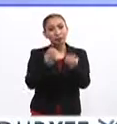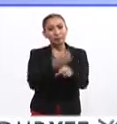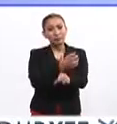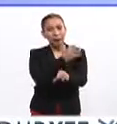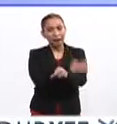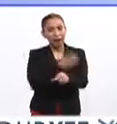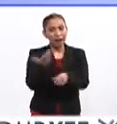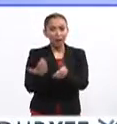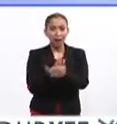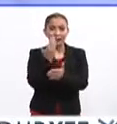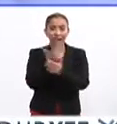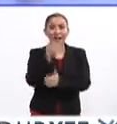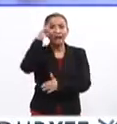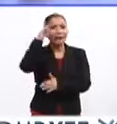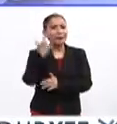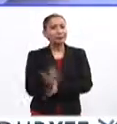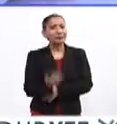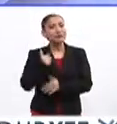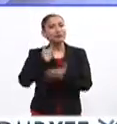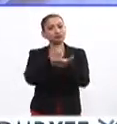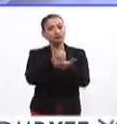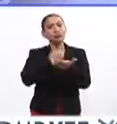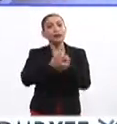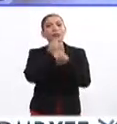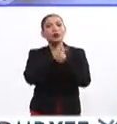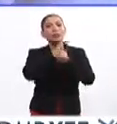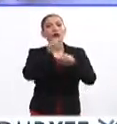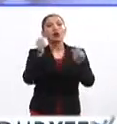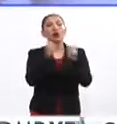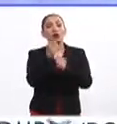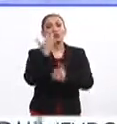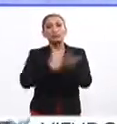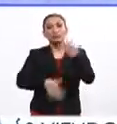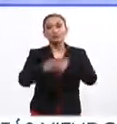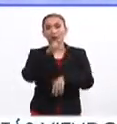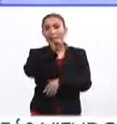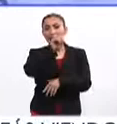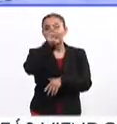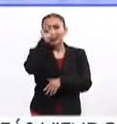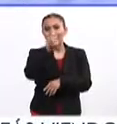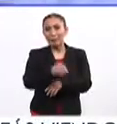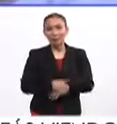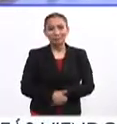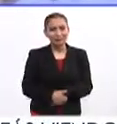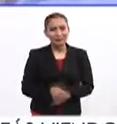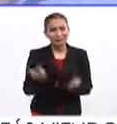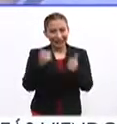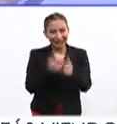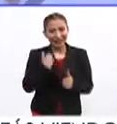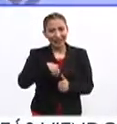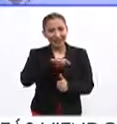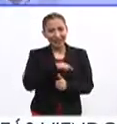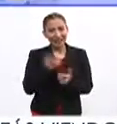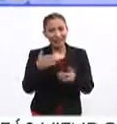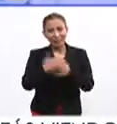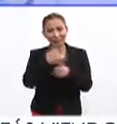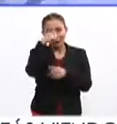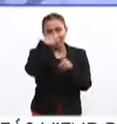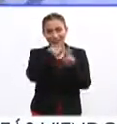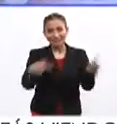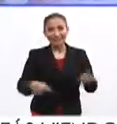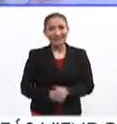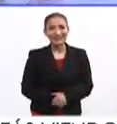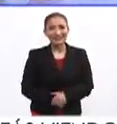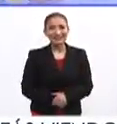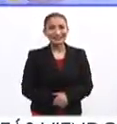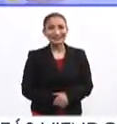con nosotros, como cada mañana, Griselda Yebra, quien nos ayuda a llevar la información a ustedes a través de la lengua de señas mexicana. Quédense con nosotros en la próxima hora y media.